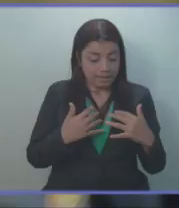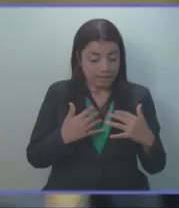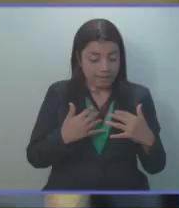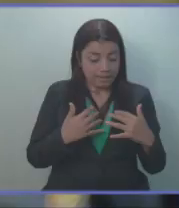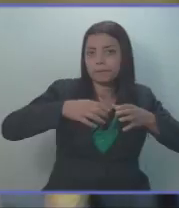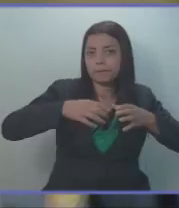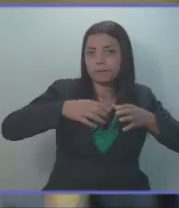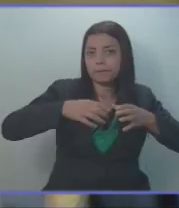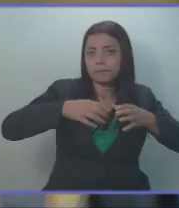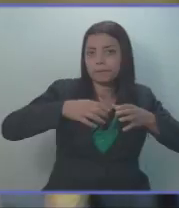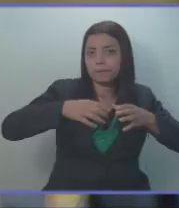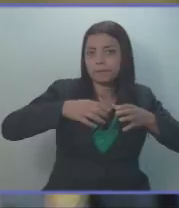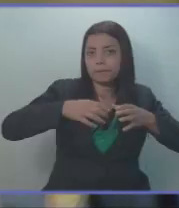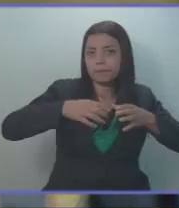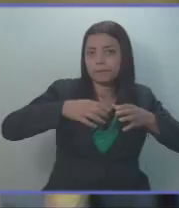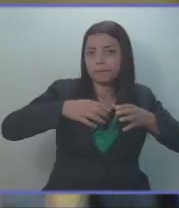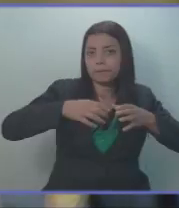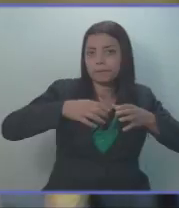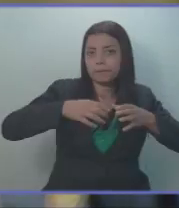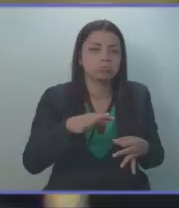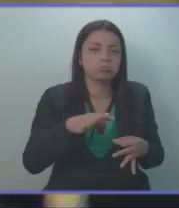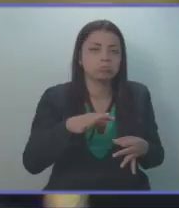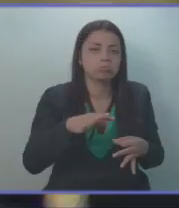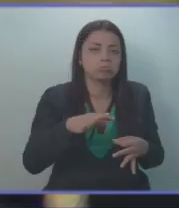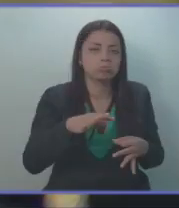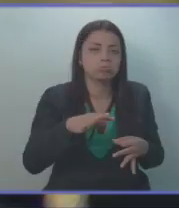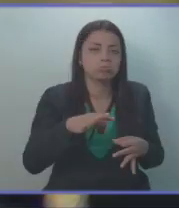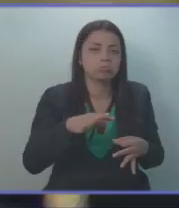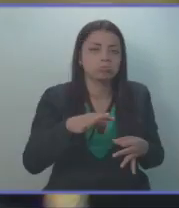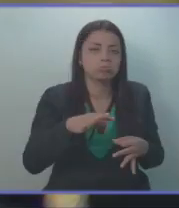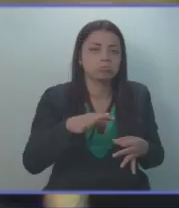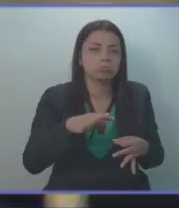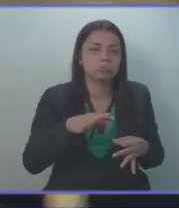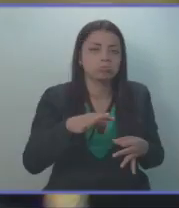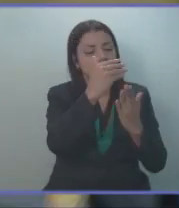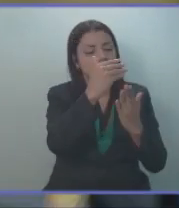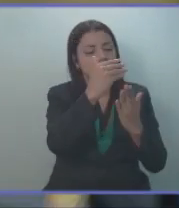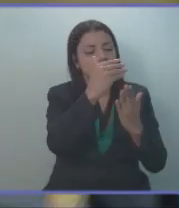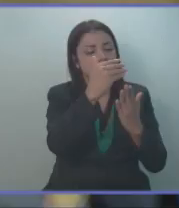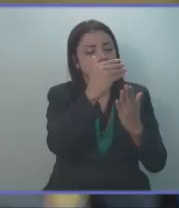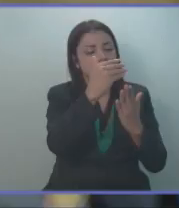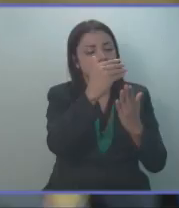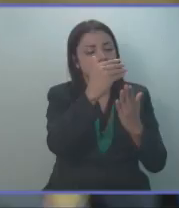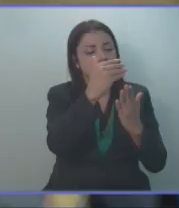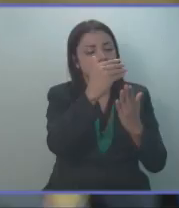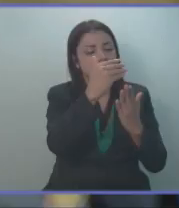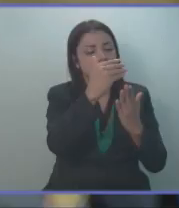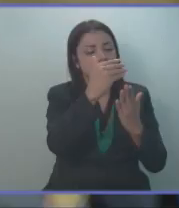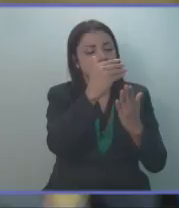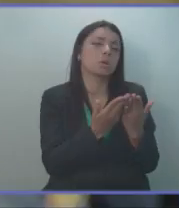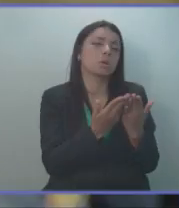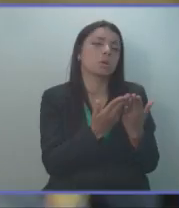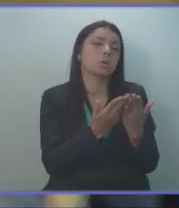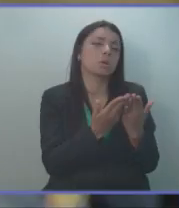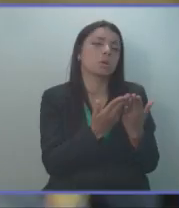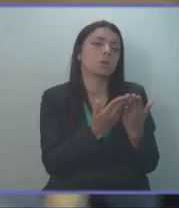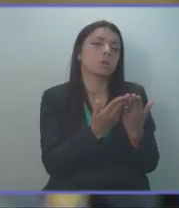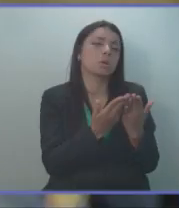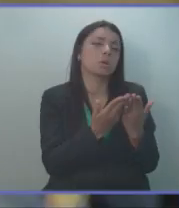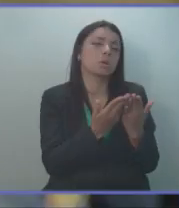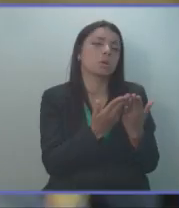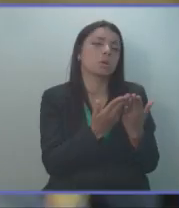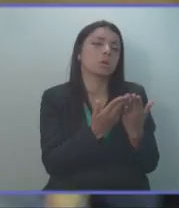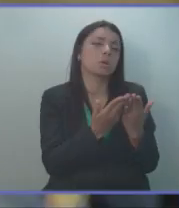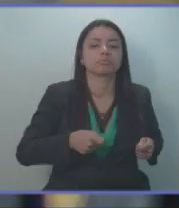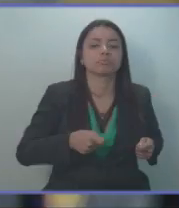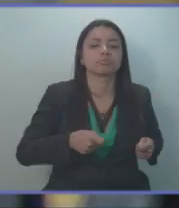Emitido el decreto legislativo en cumplimiento del artículo 135 de la Constitución, fue trasladado al presidente de la República